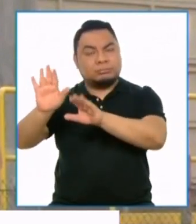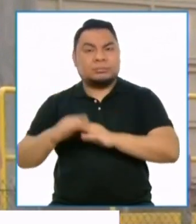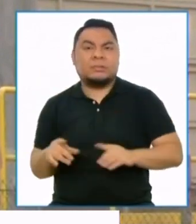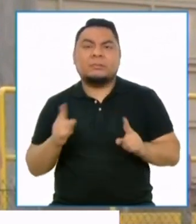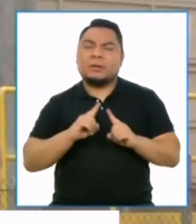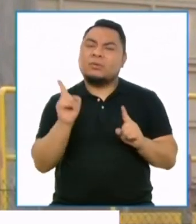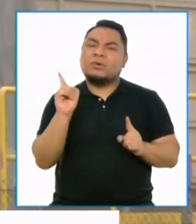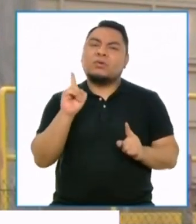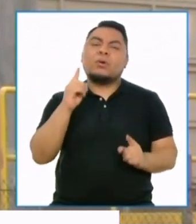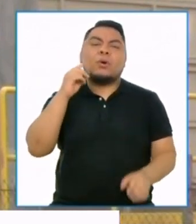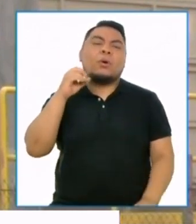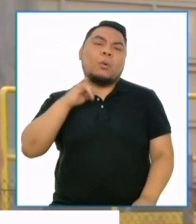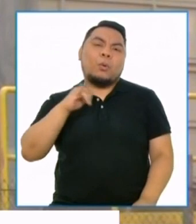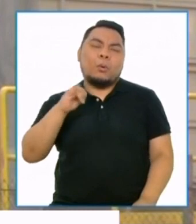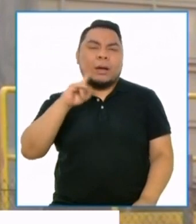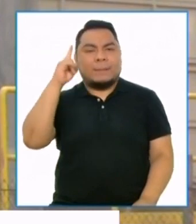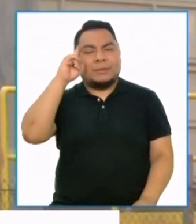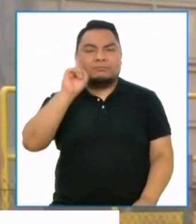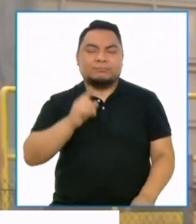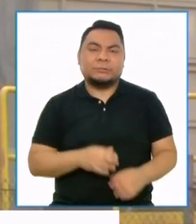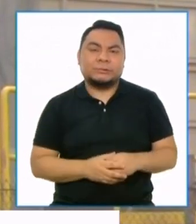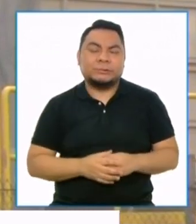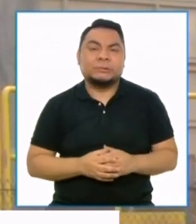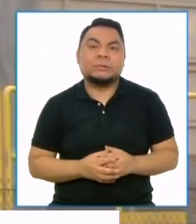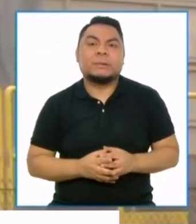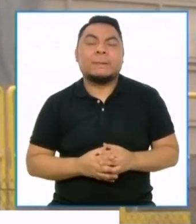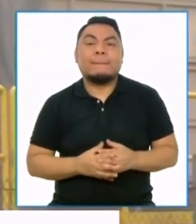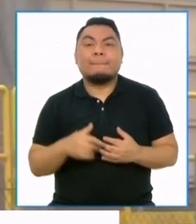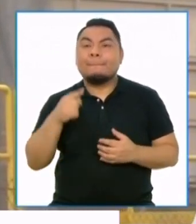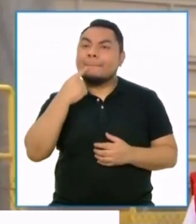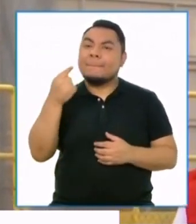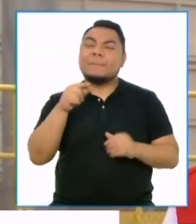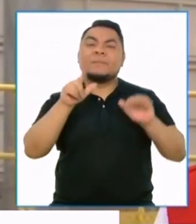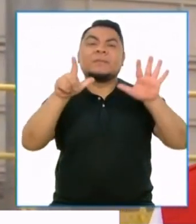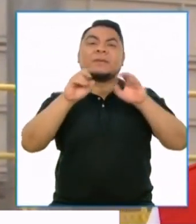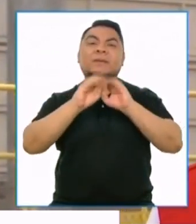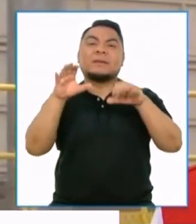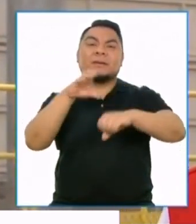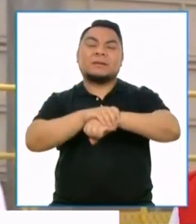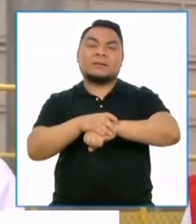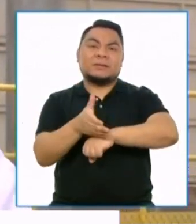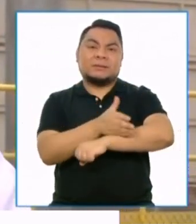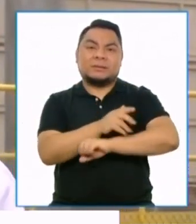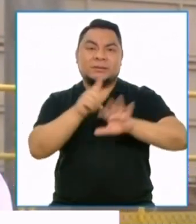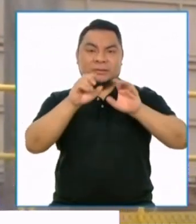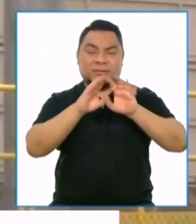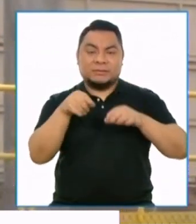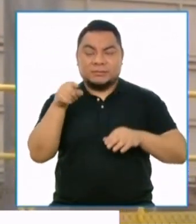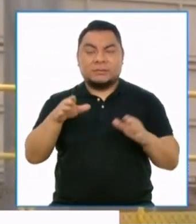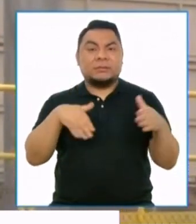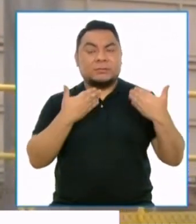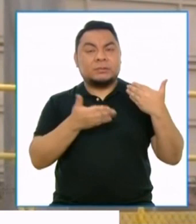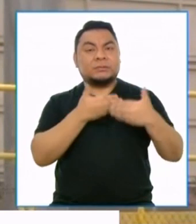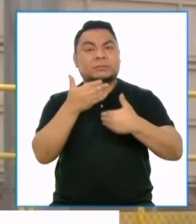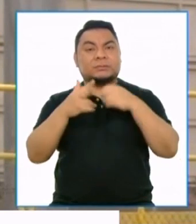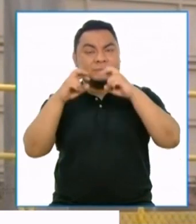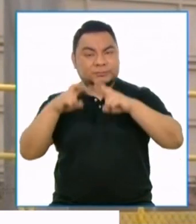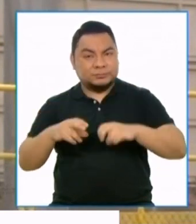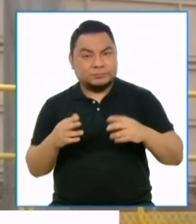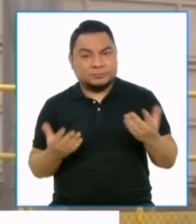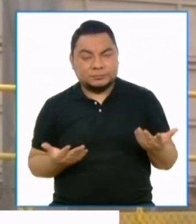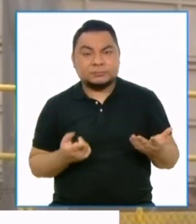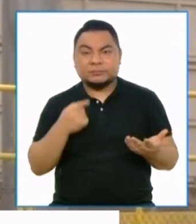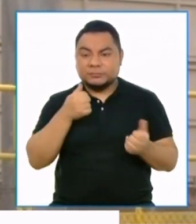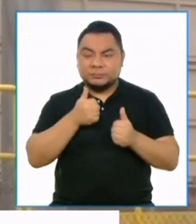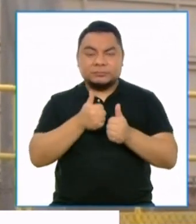de detención preliminar, ellos puedan llevar la investigación que se les sigue ya con la libertad que se debe? Yo creo que es lo